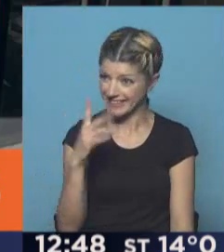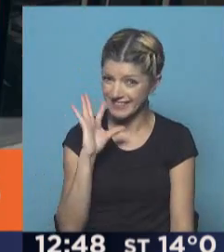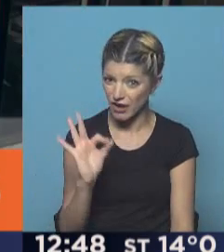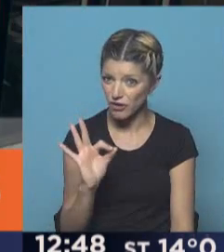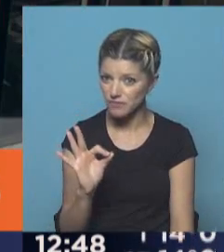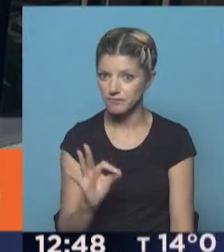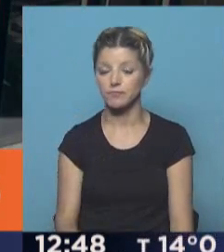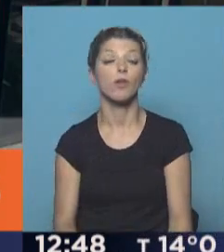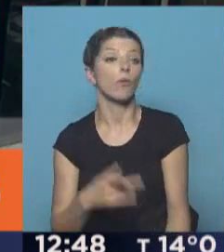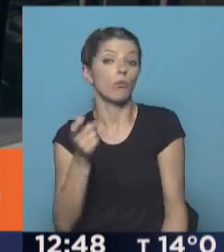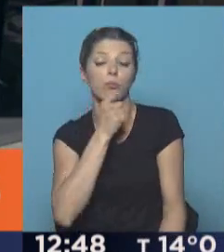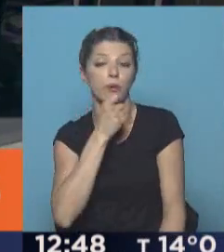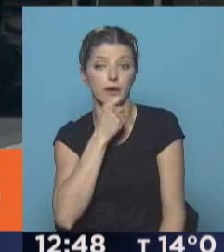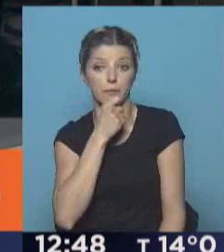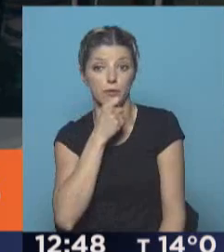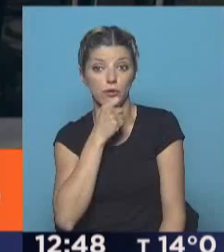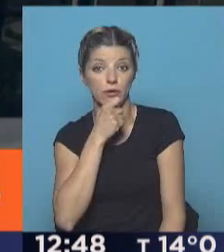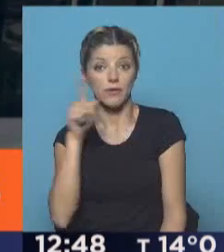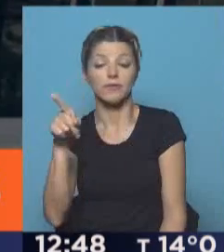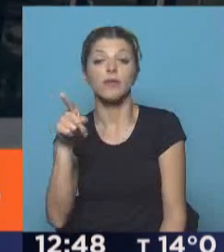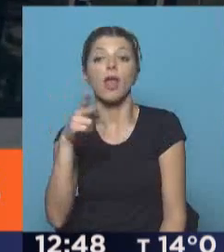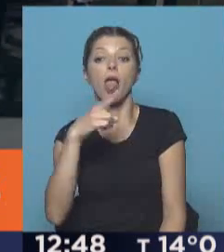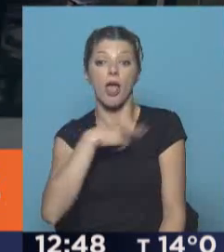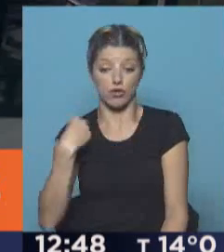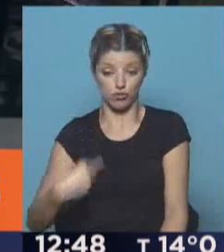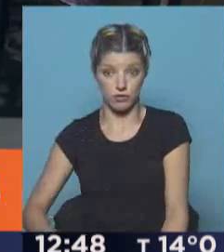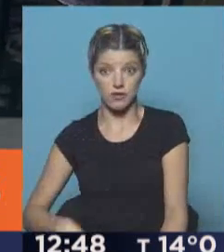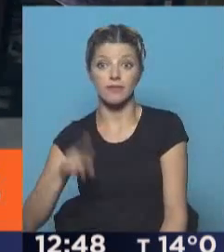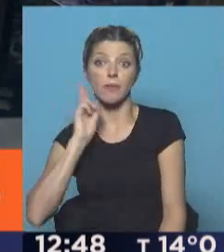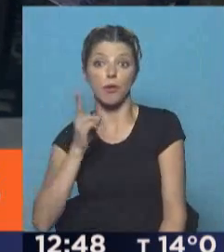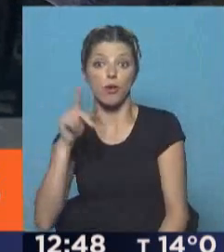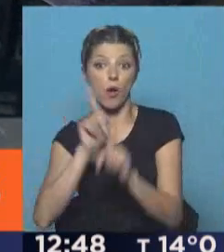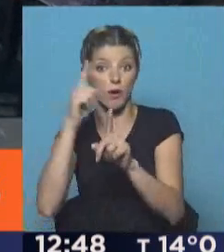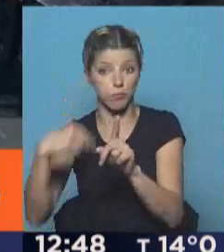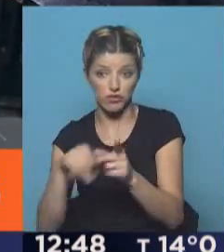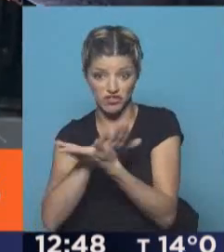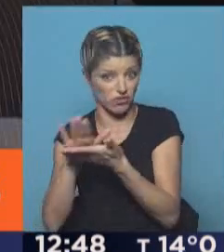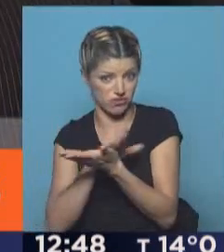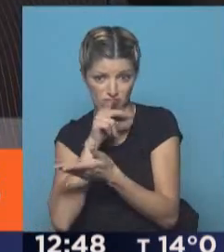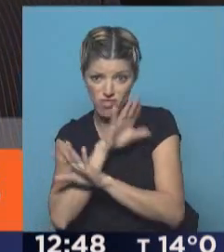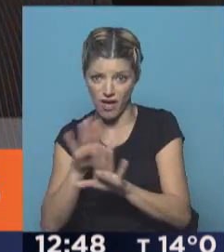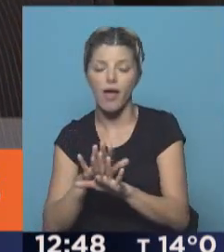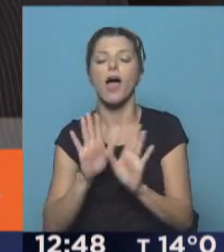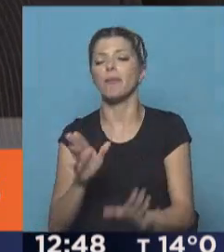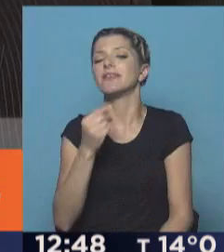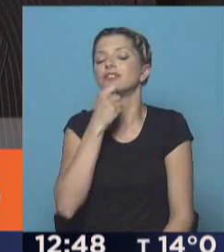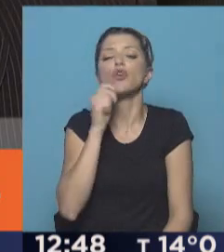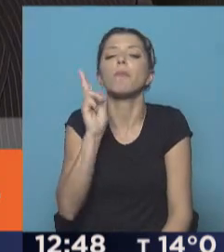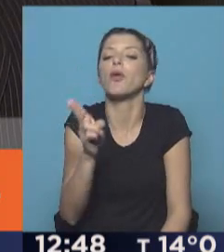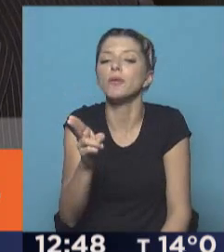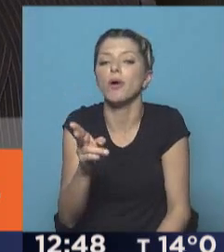ejemplo en Suiza se prohibieron los minaretes y sin embargo con eso no se ha solucionado absolutamente nada. Es decir, las prohibiciones no llevan a nada.